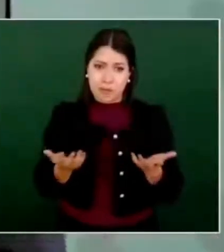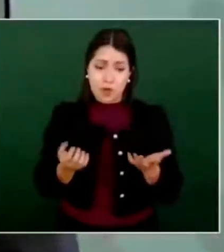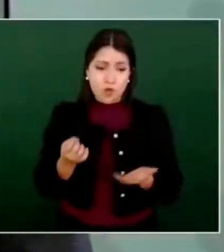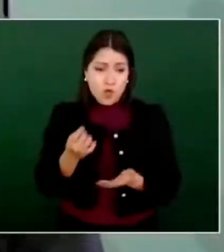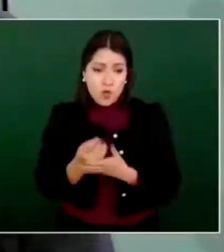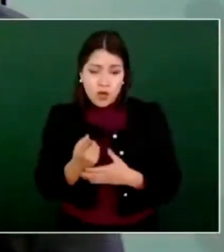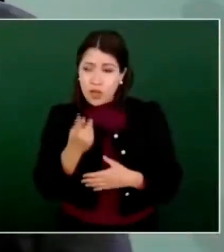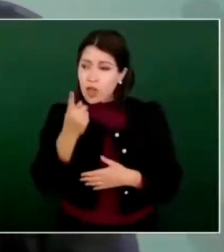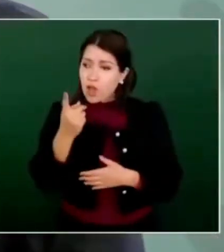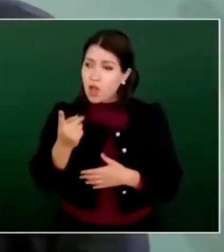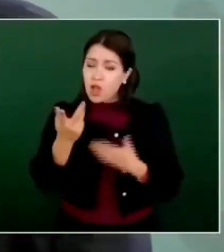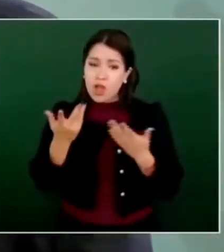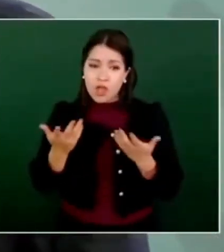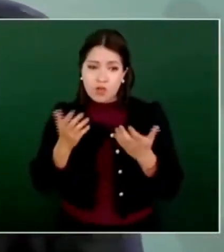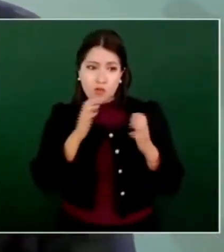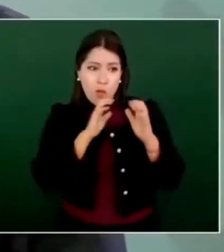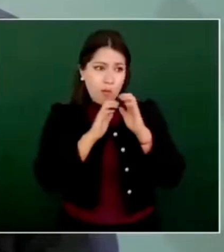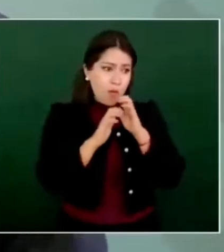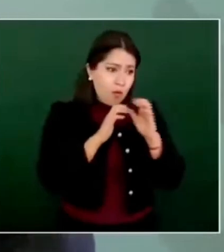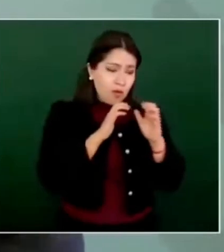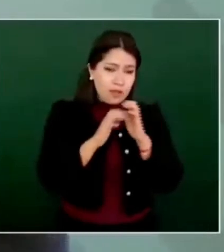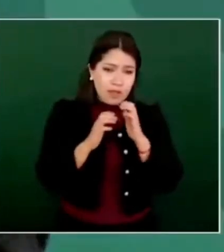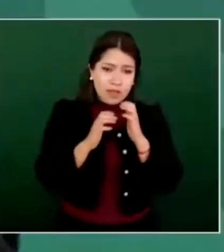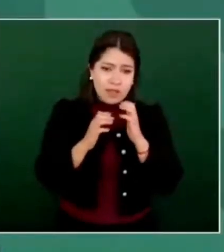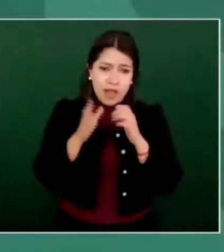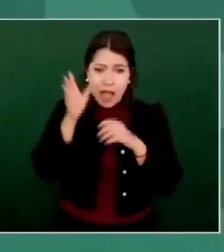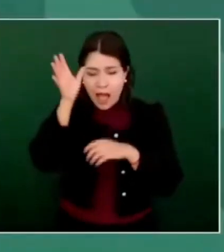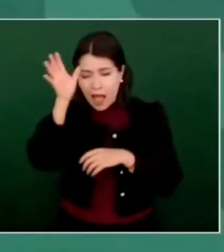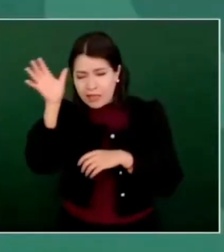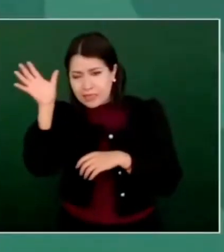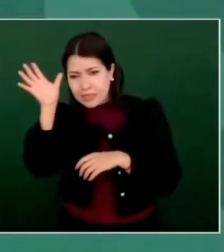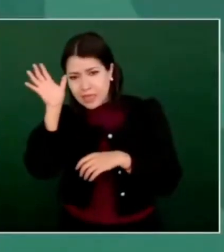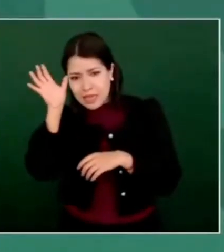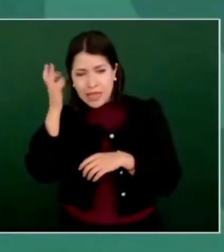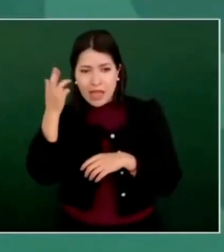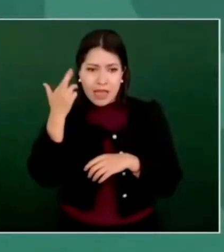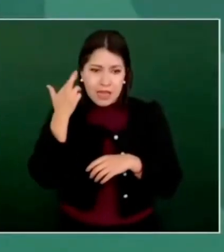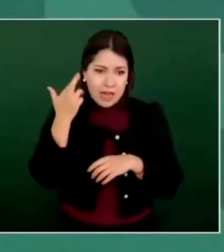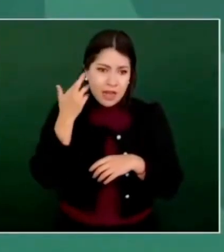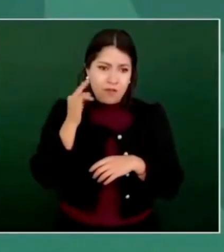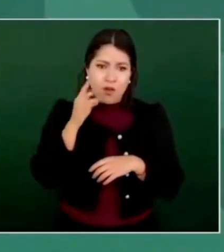o Televisa o Azteca o Radio Fórmula,